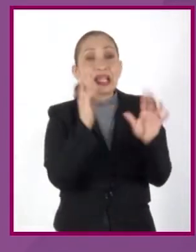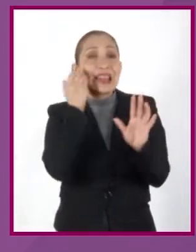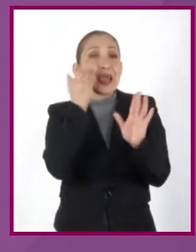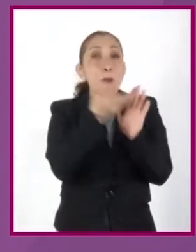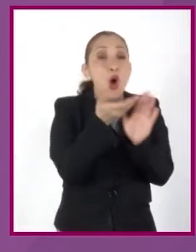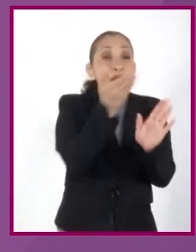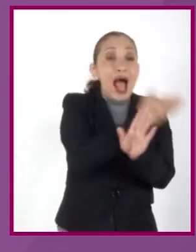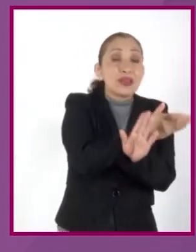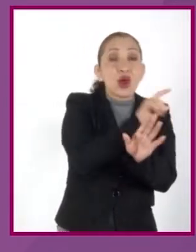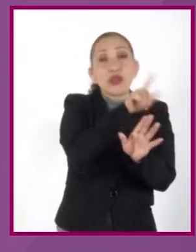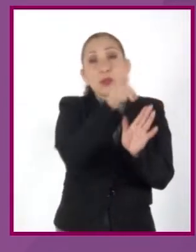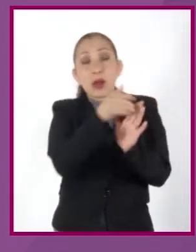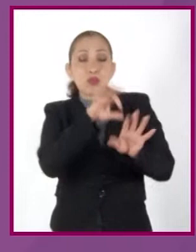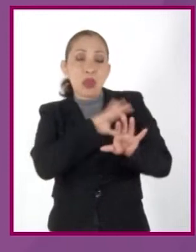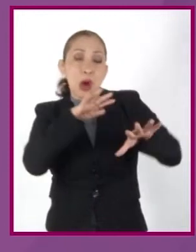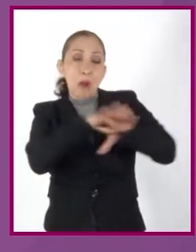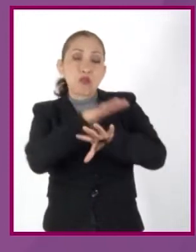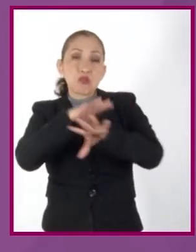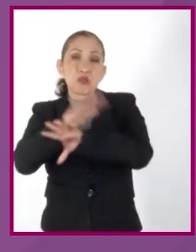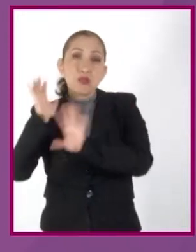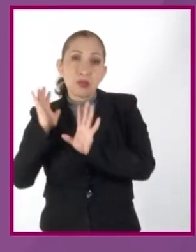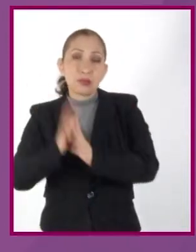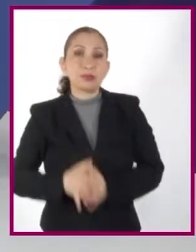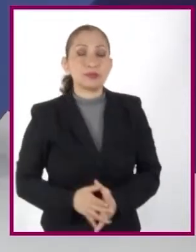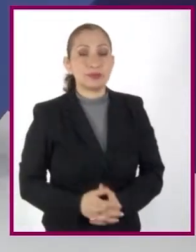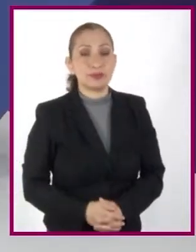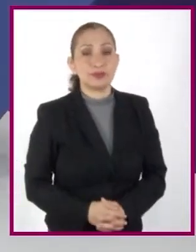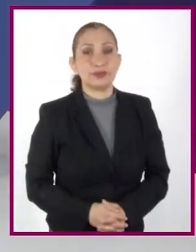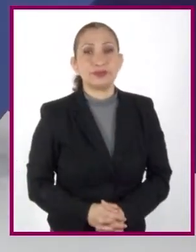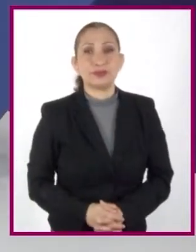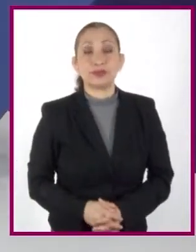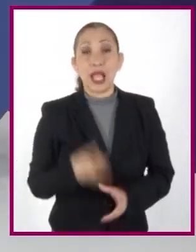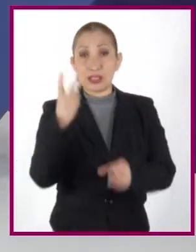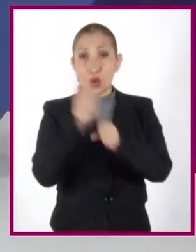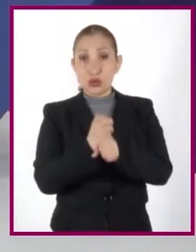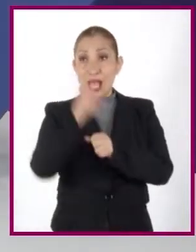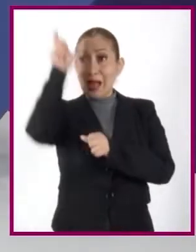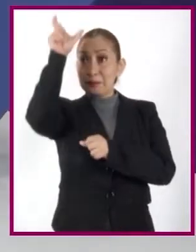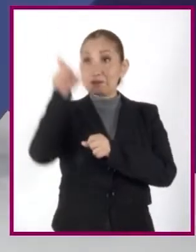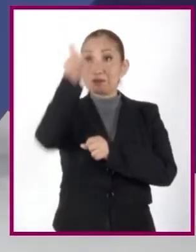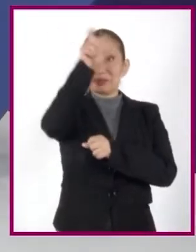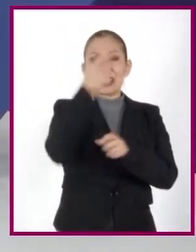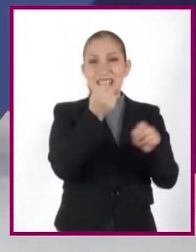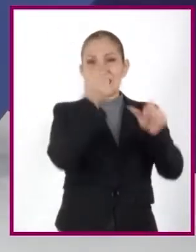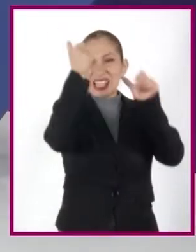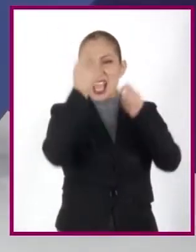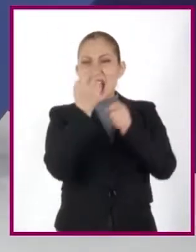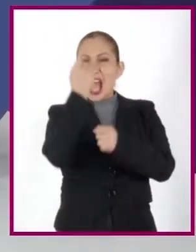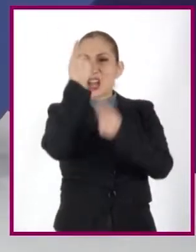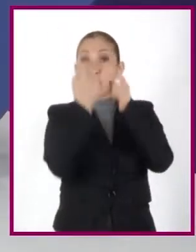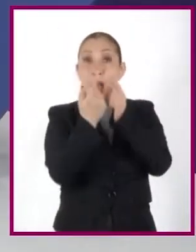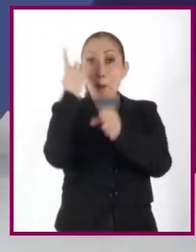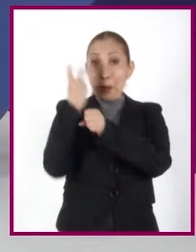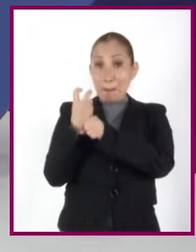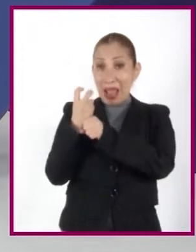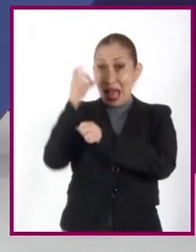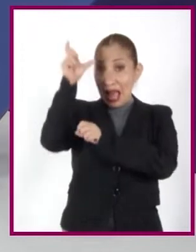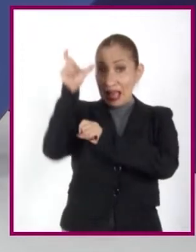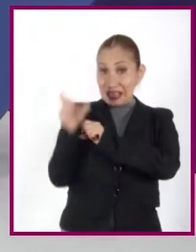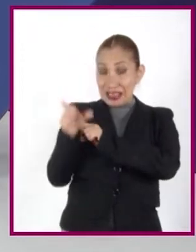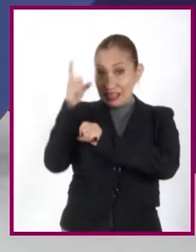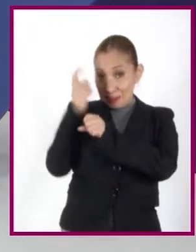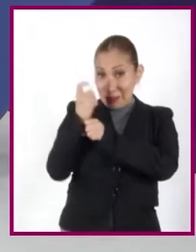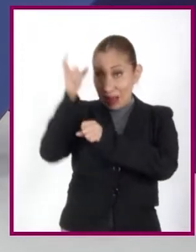específicas y que pudieron modificarse con el paso del tiempo. En esta segunda tabla se eliminan algunos datos de la anterior, pero se